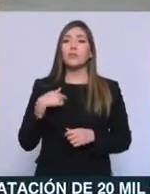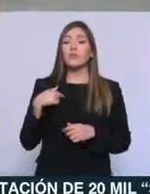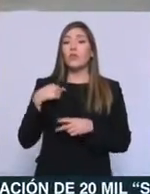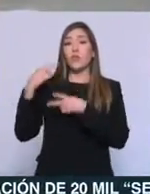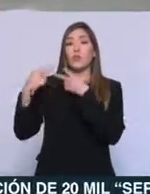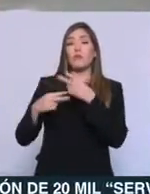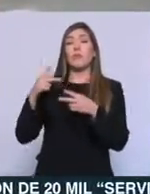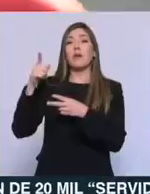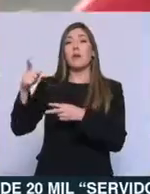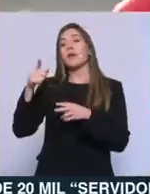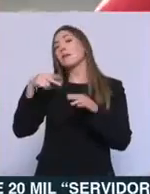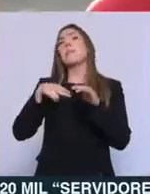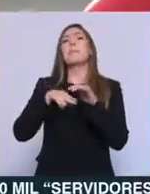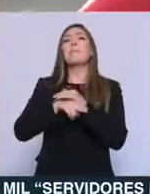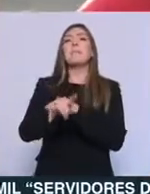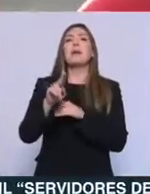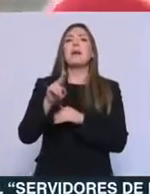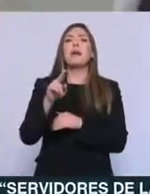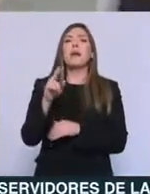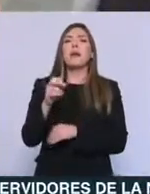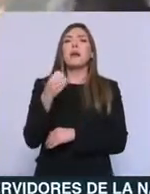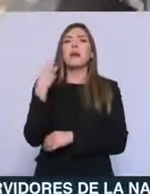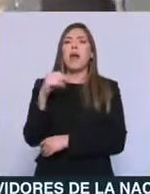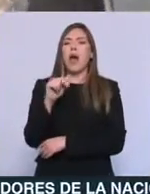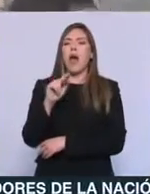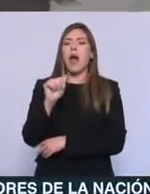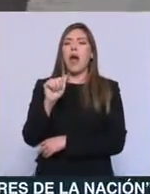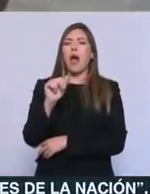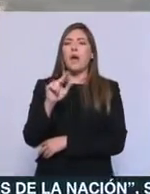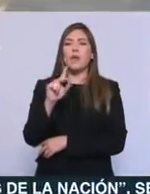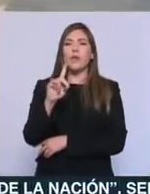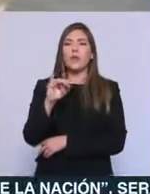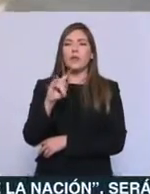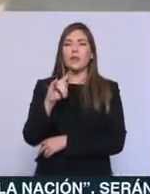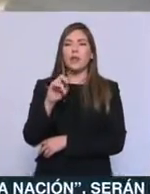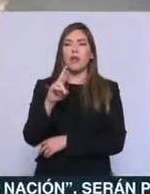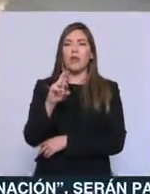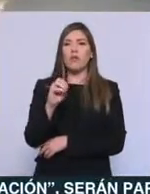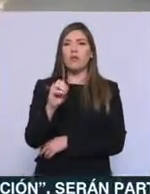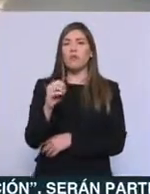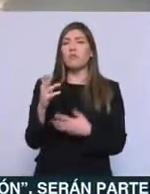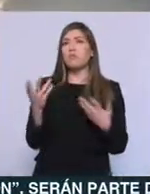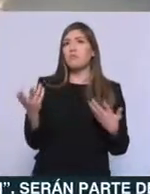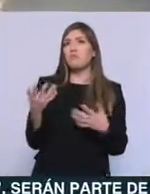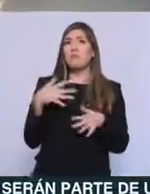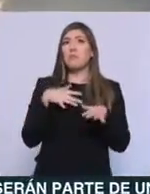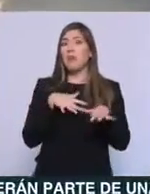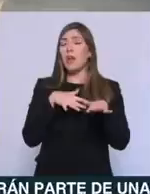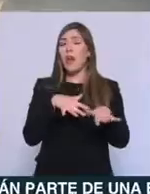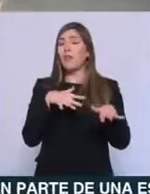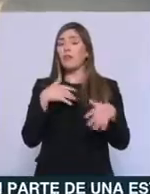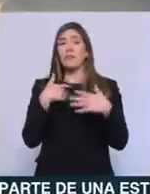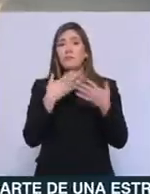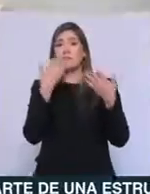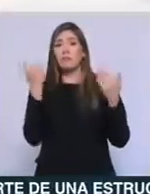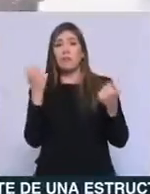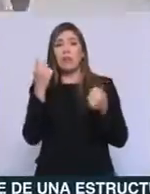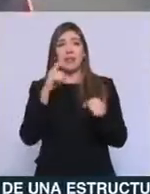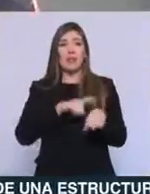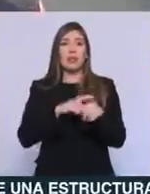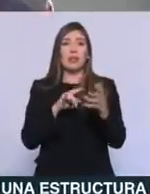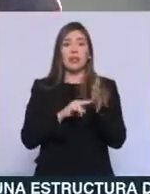Metro Auditorio, perdón. ¿Cuánto tiempo calcula que se hará? De aquí a allá, pues no sé, según el tráfico que esté, y ahorita pues ya es